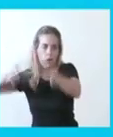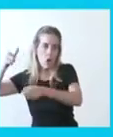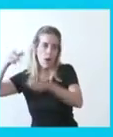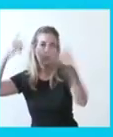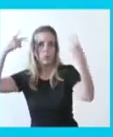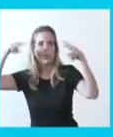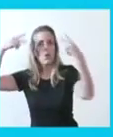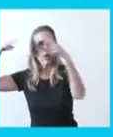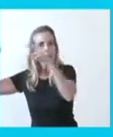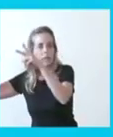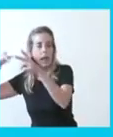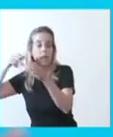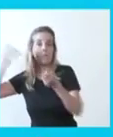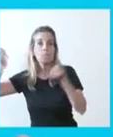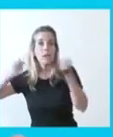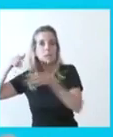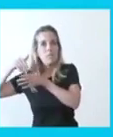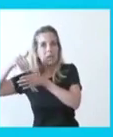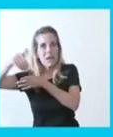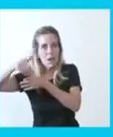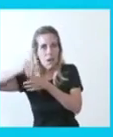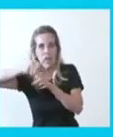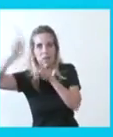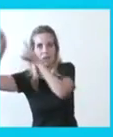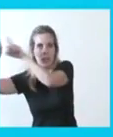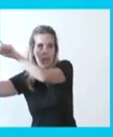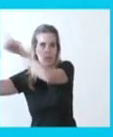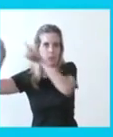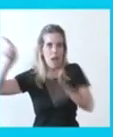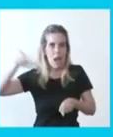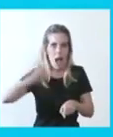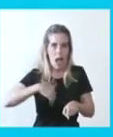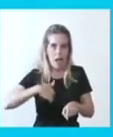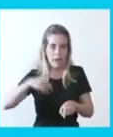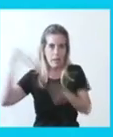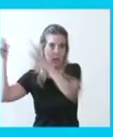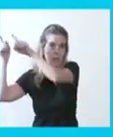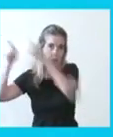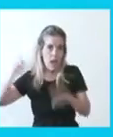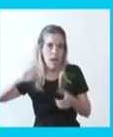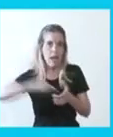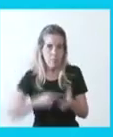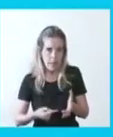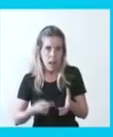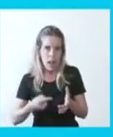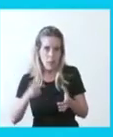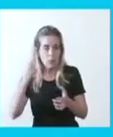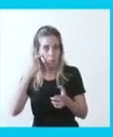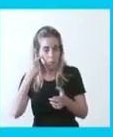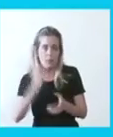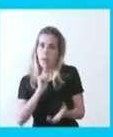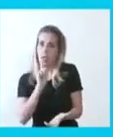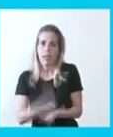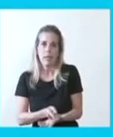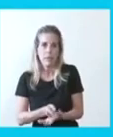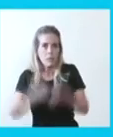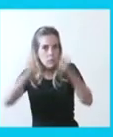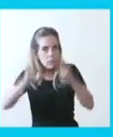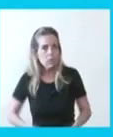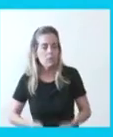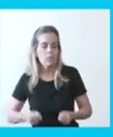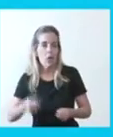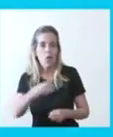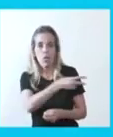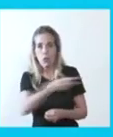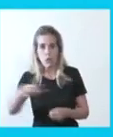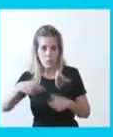turistas que vienen de las zonas de riesgo, que nosotros calificamos como zonas de riesgo. Así hemos tomado la decisión de que durante los